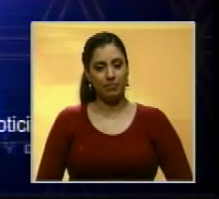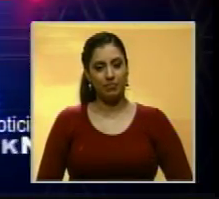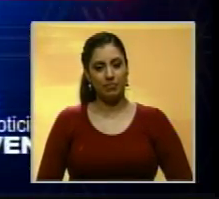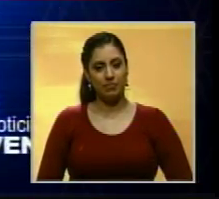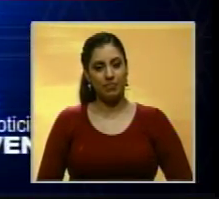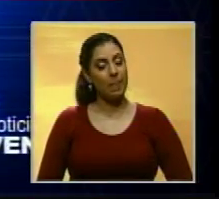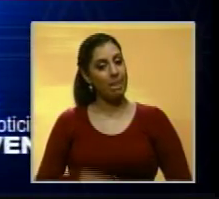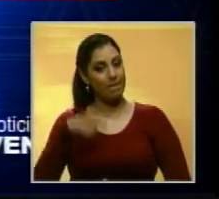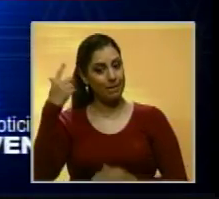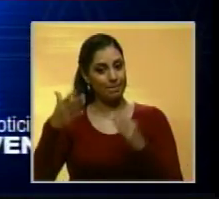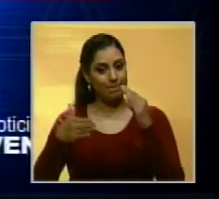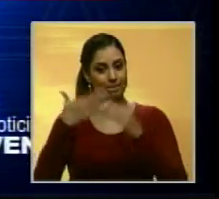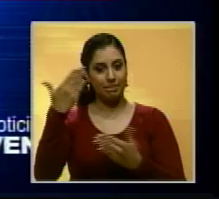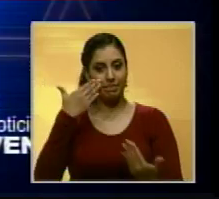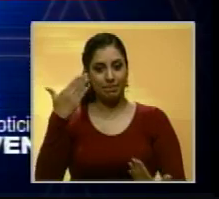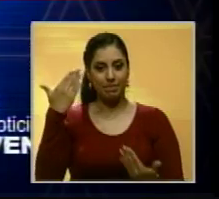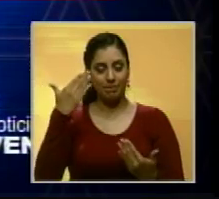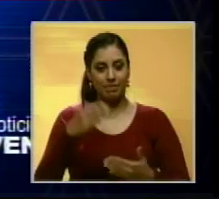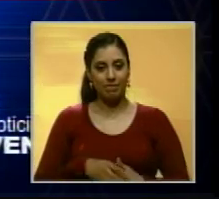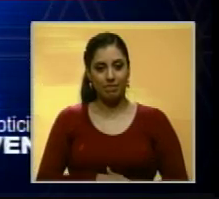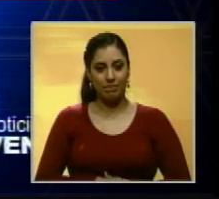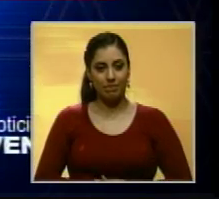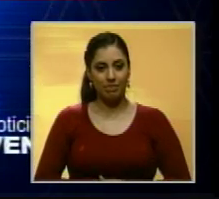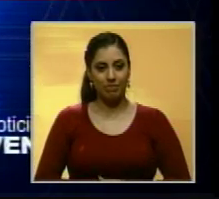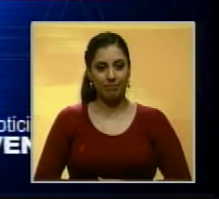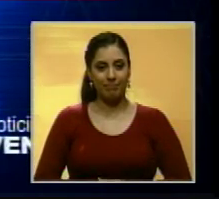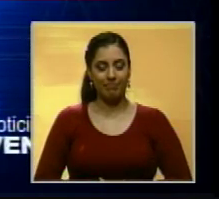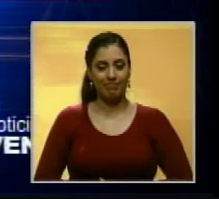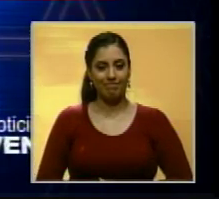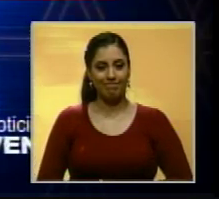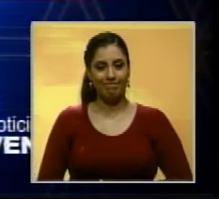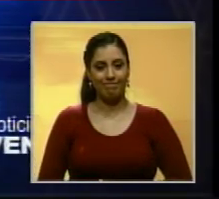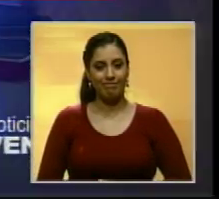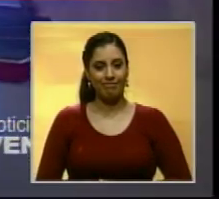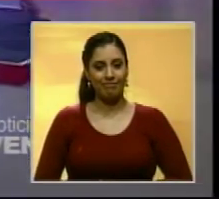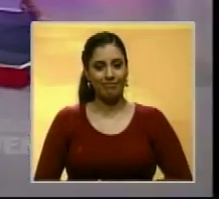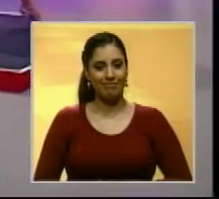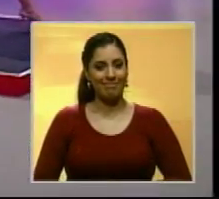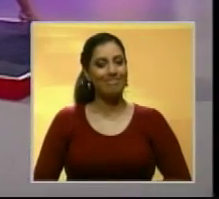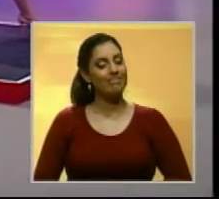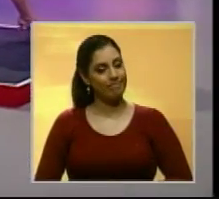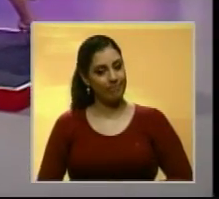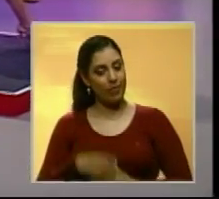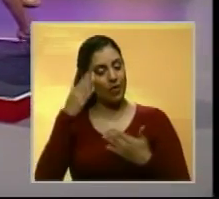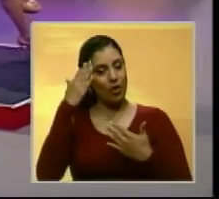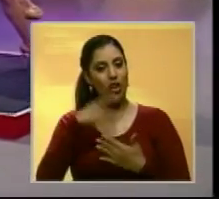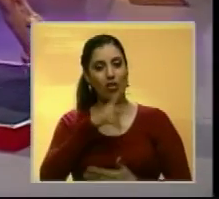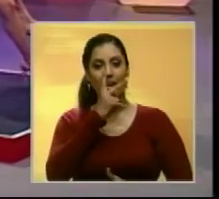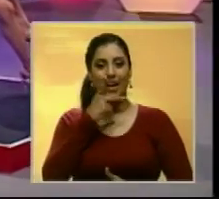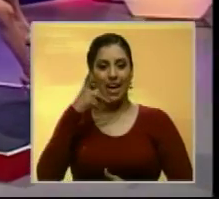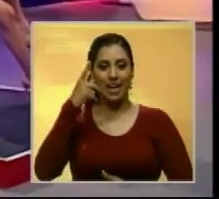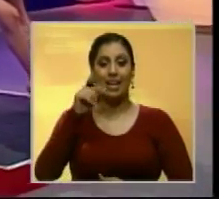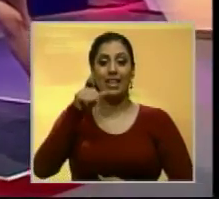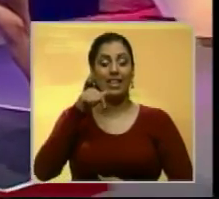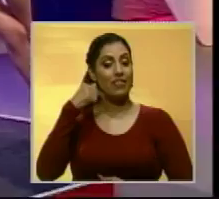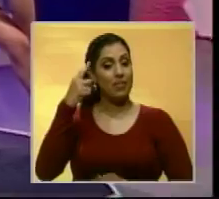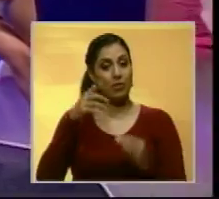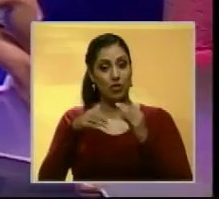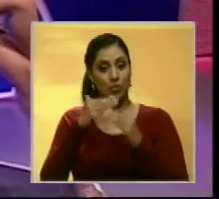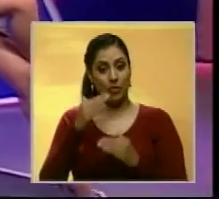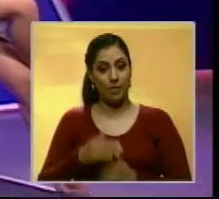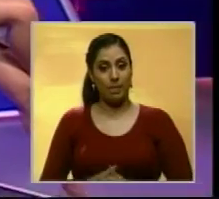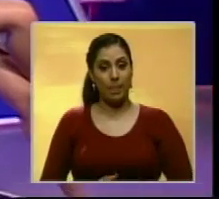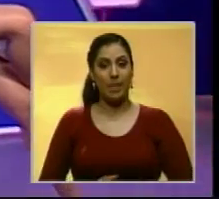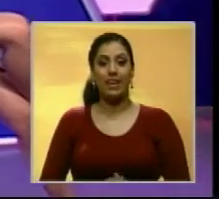Hola, Hola, ¿qué tal amigos? Soy Carilis Cuadros y esto es Estrenos y